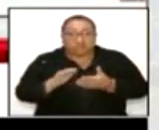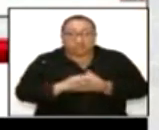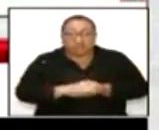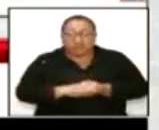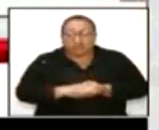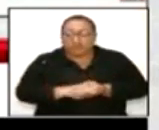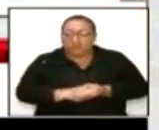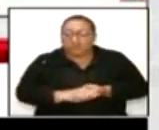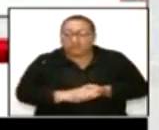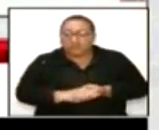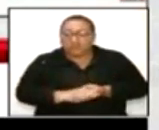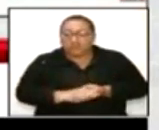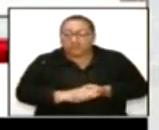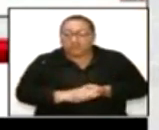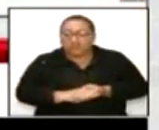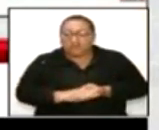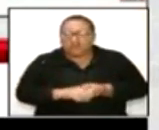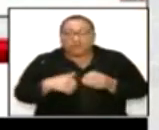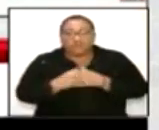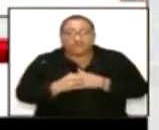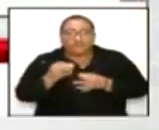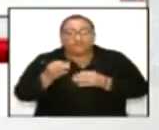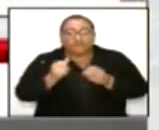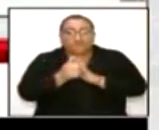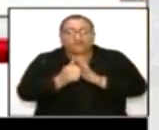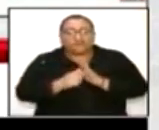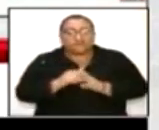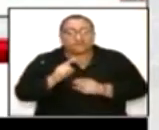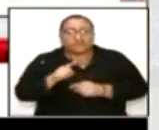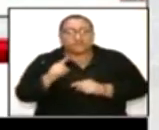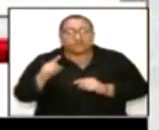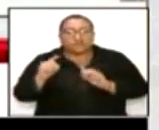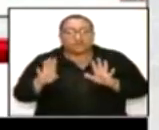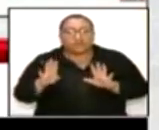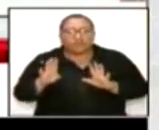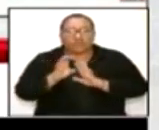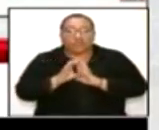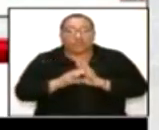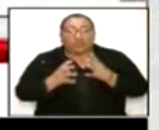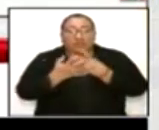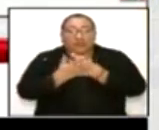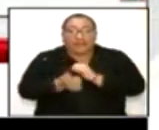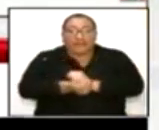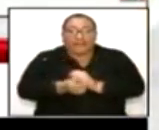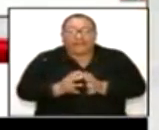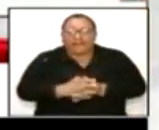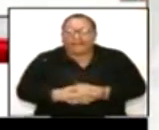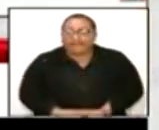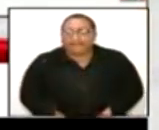consentimiento informado en el marco de lo expuesto en el artículo 119 del Código Penal.